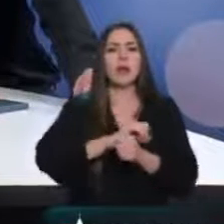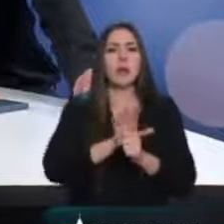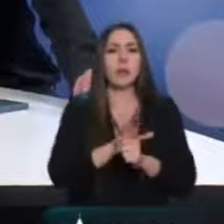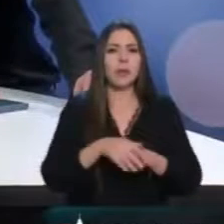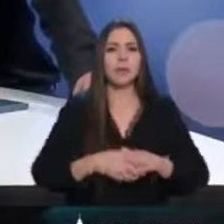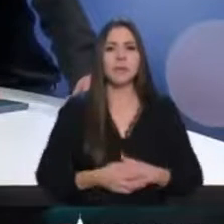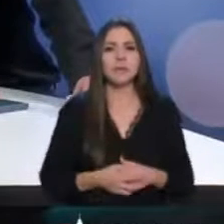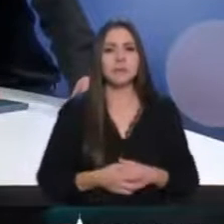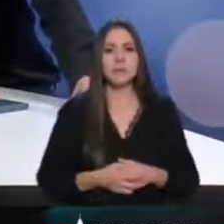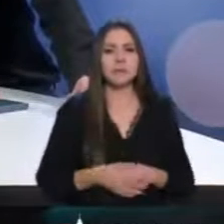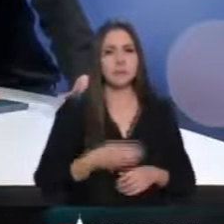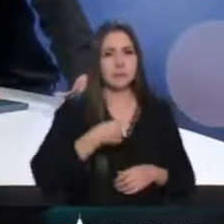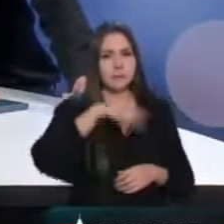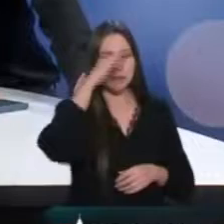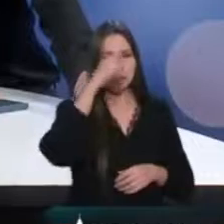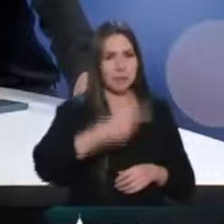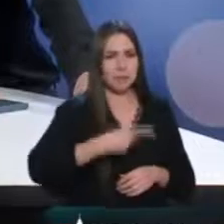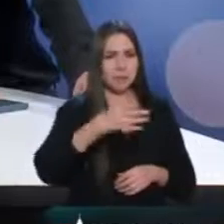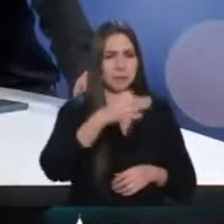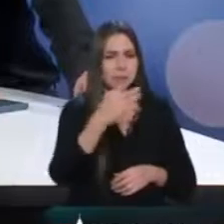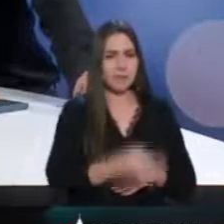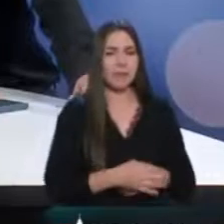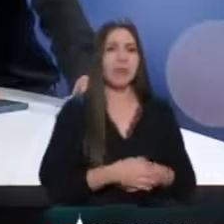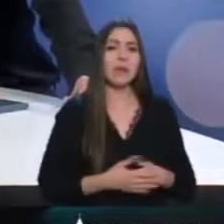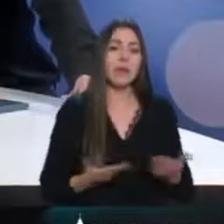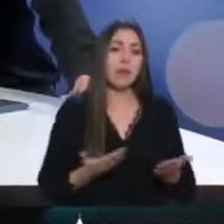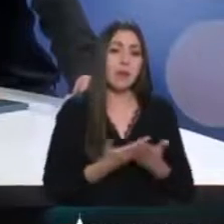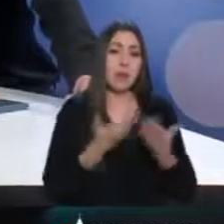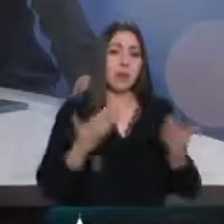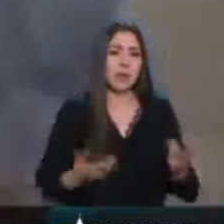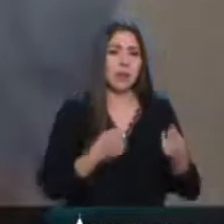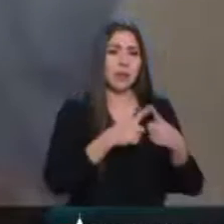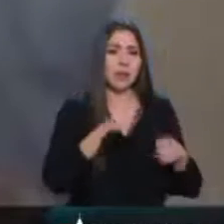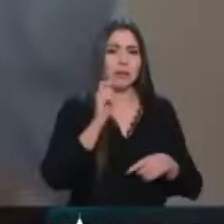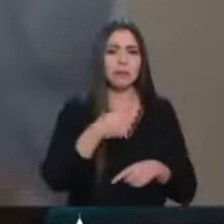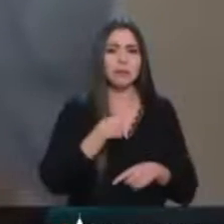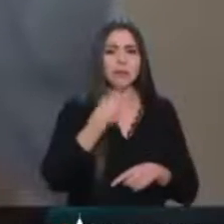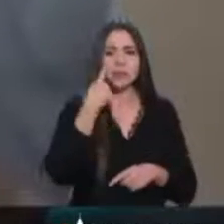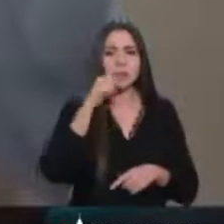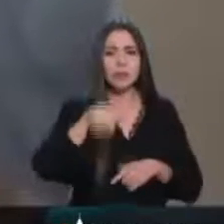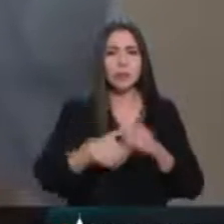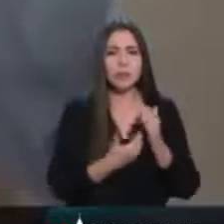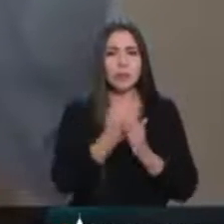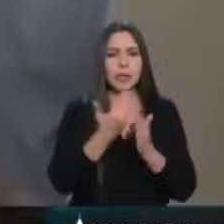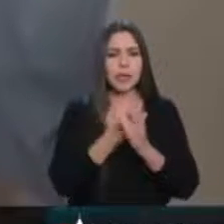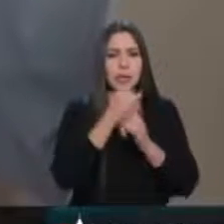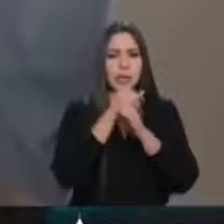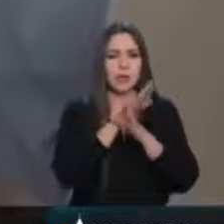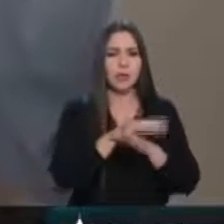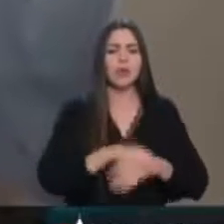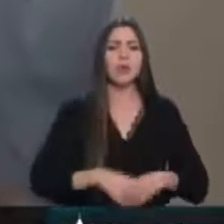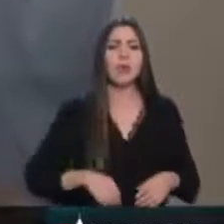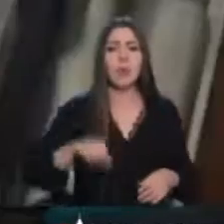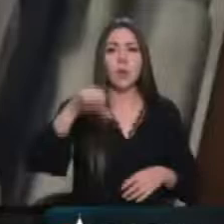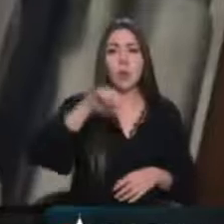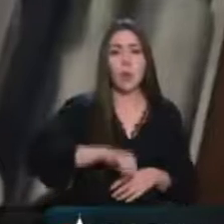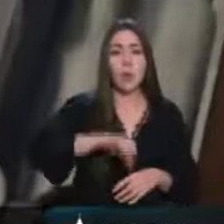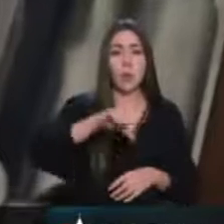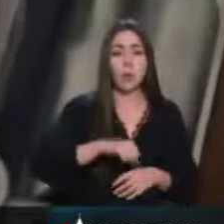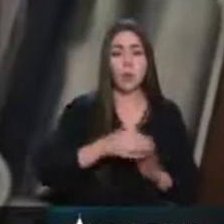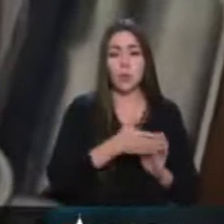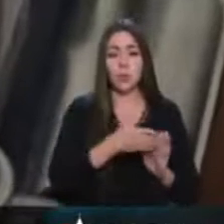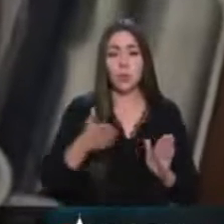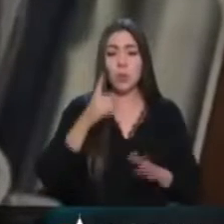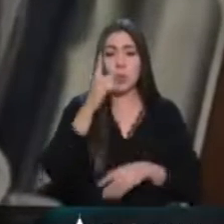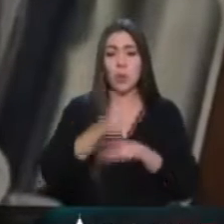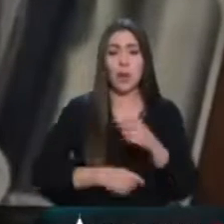muy pertinentes, ¿sí? ¿Y qué es diferente tal vez? Hoy, de hecho, estaba viendo los datos hoy por la mañana. Hoy marca exactamente un año de